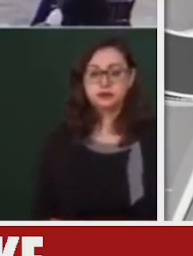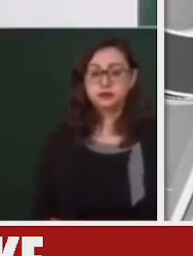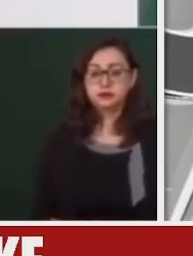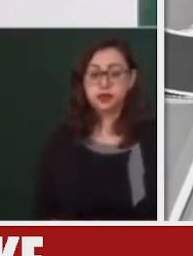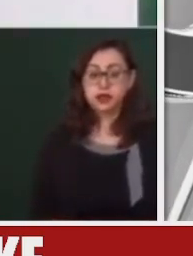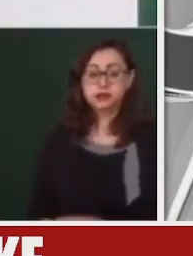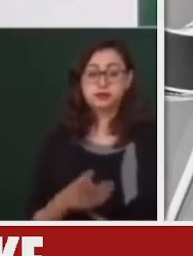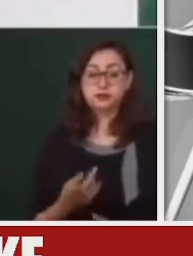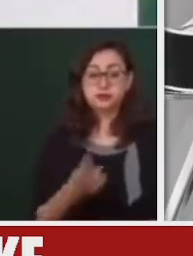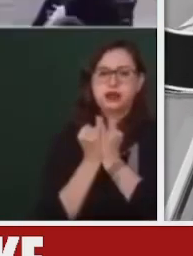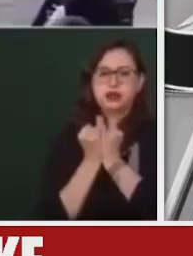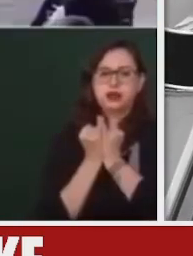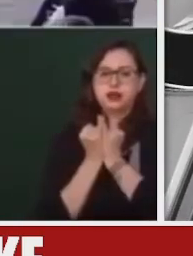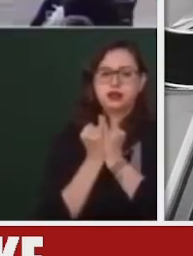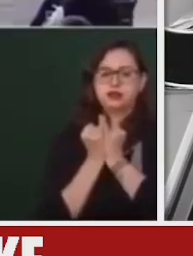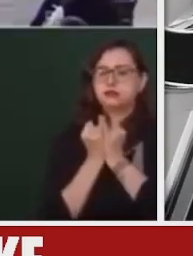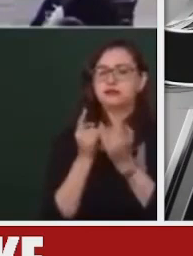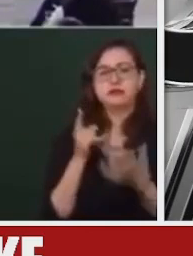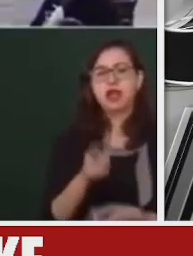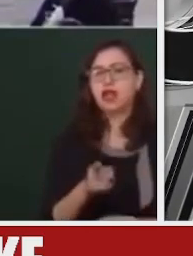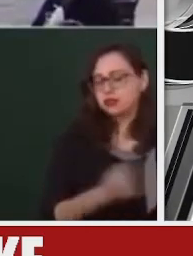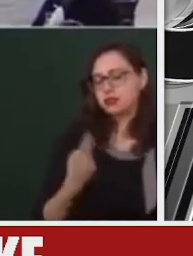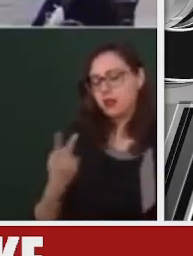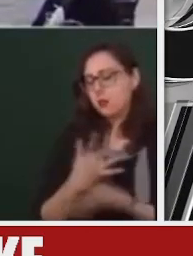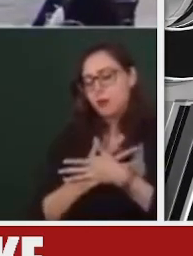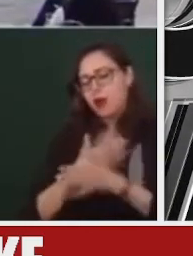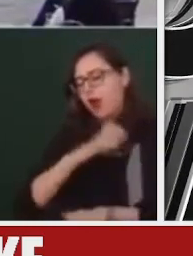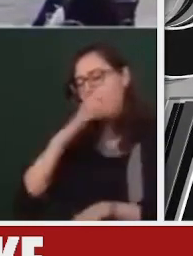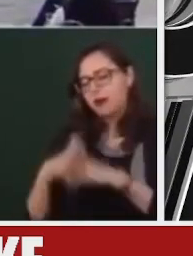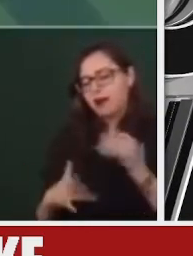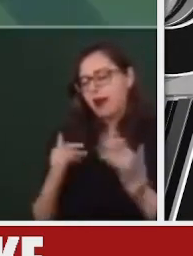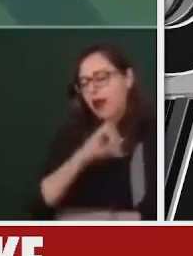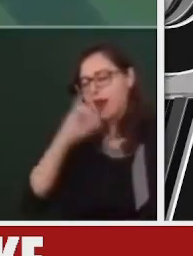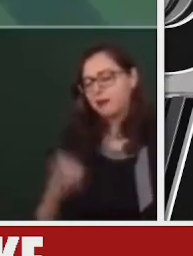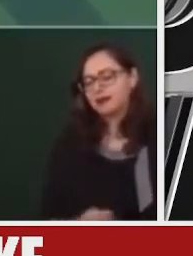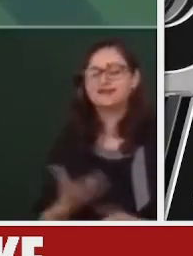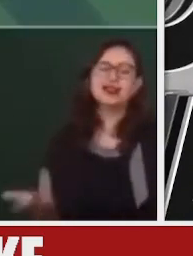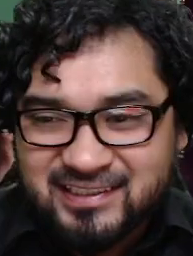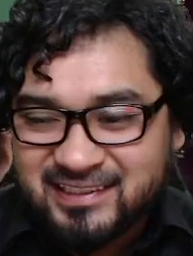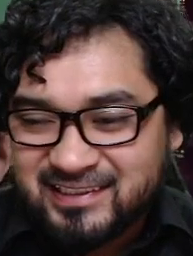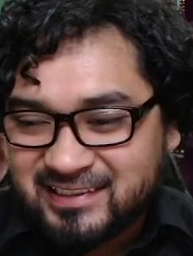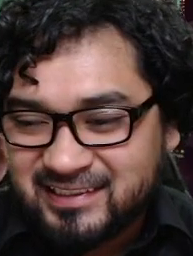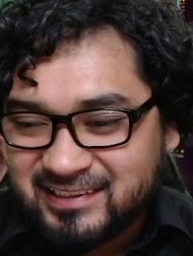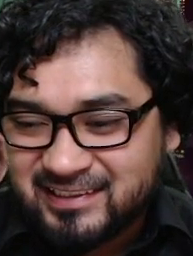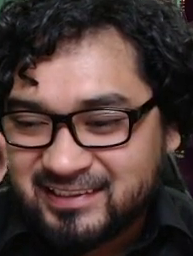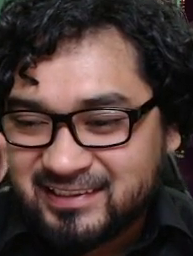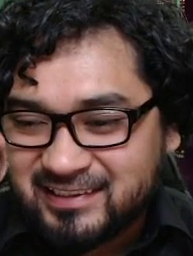como el aeropuerto santa lucia y no se termine jamás lástima su mes